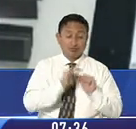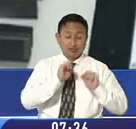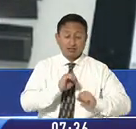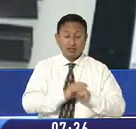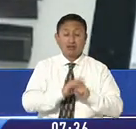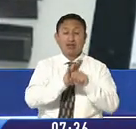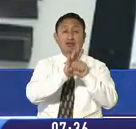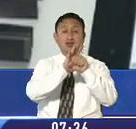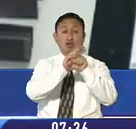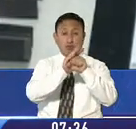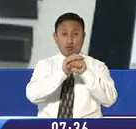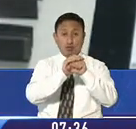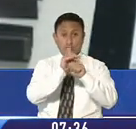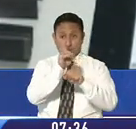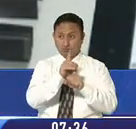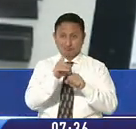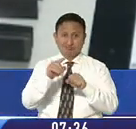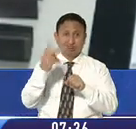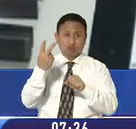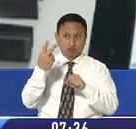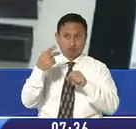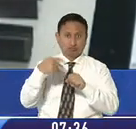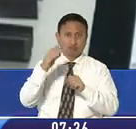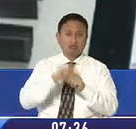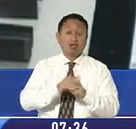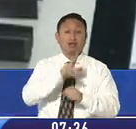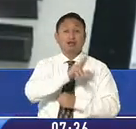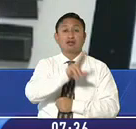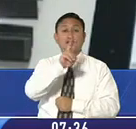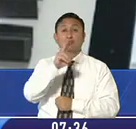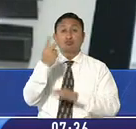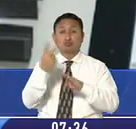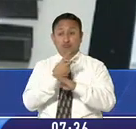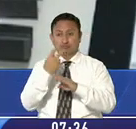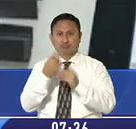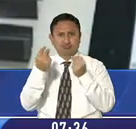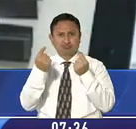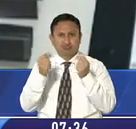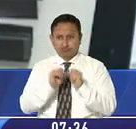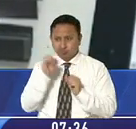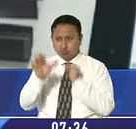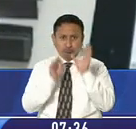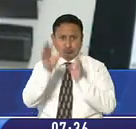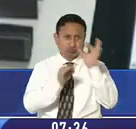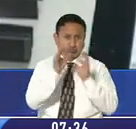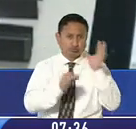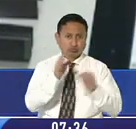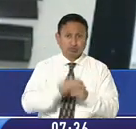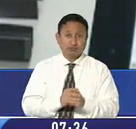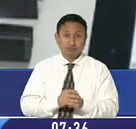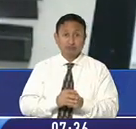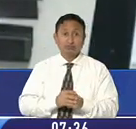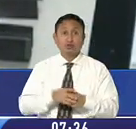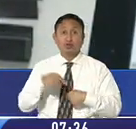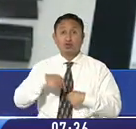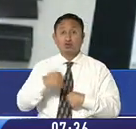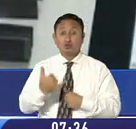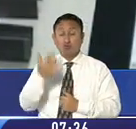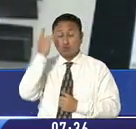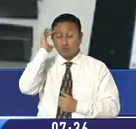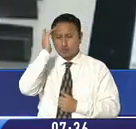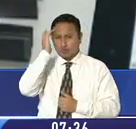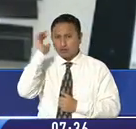Omicron. Dicen que hasta 32 veces más rápida. La preocupación que yo tengo es que sí hay